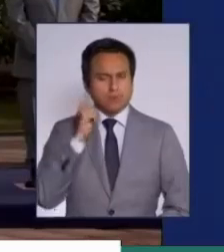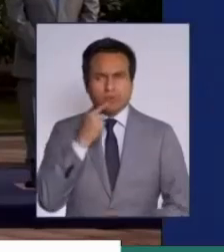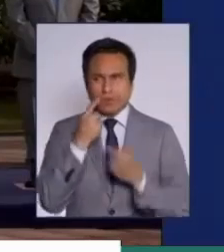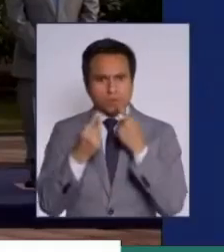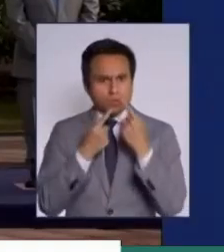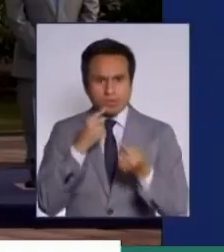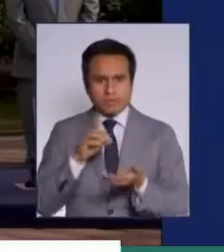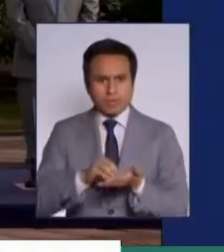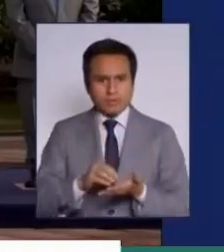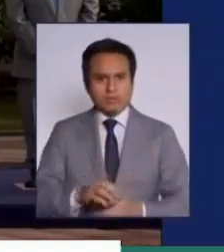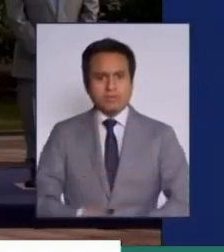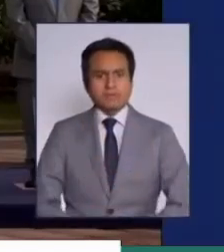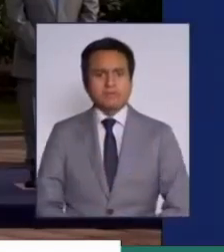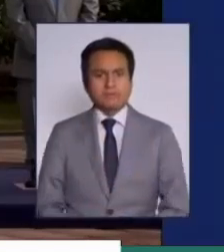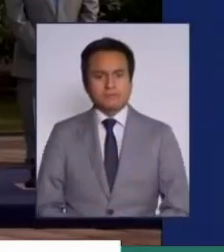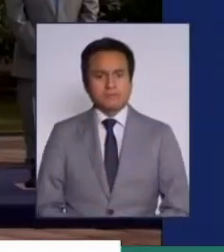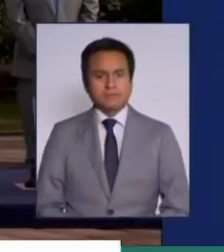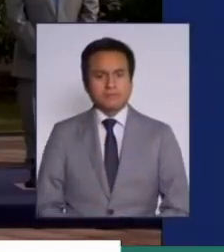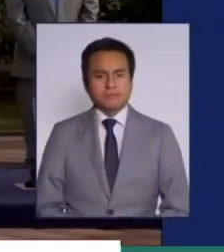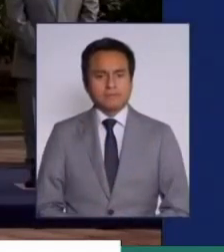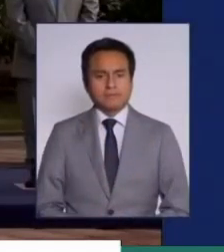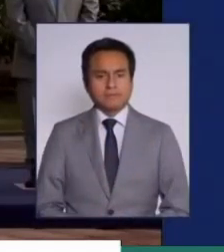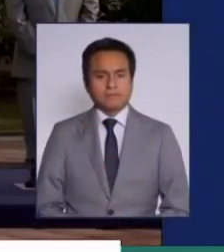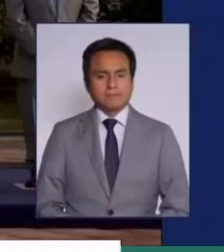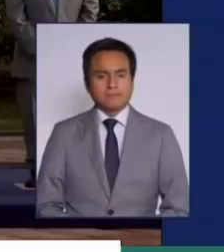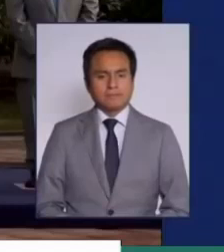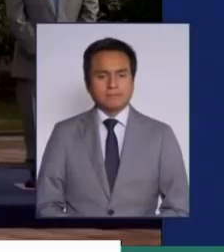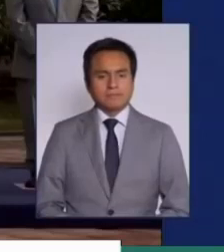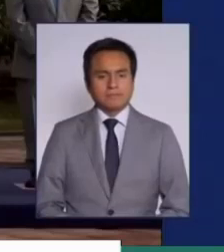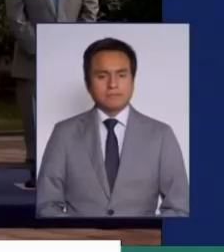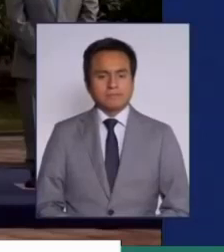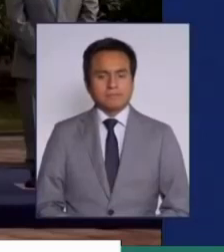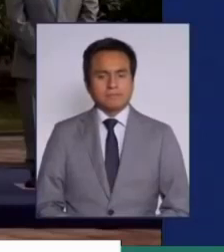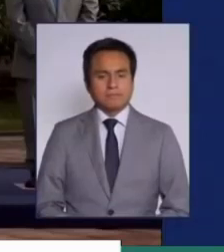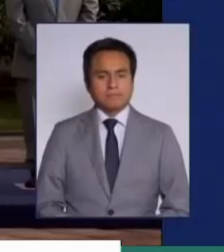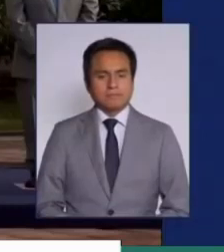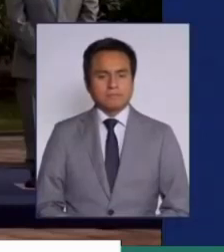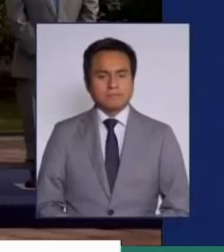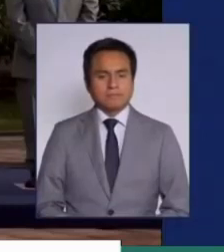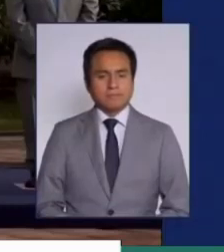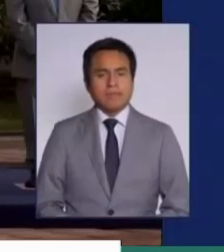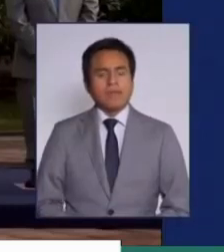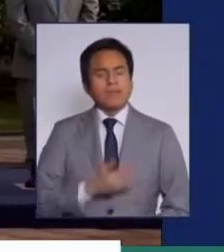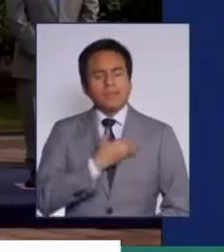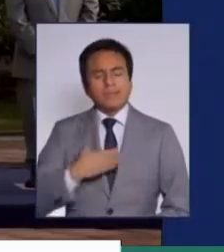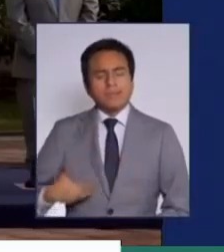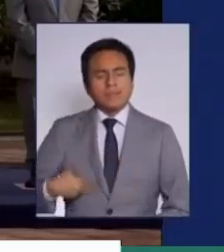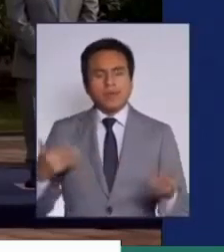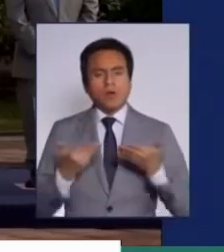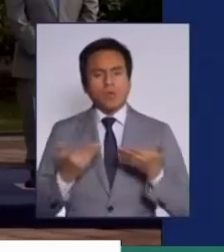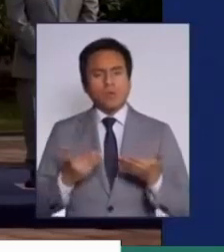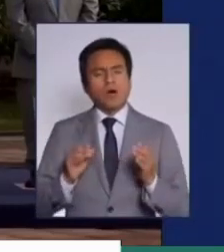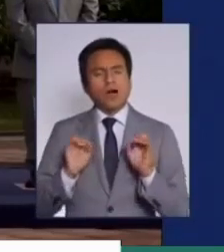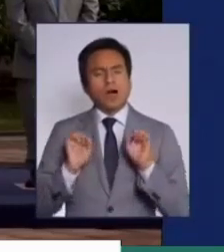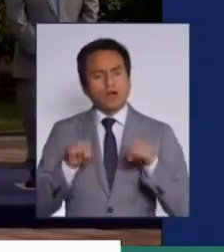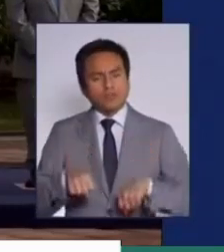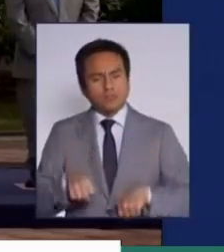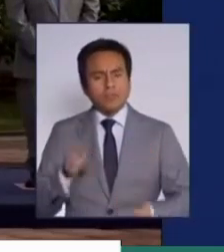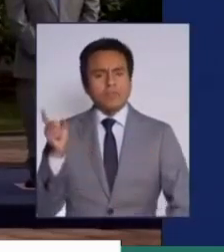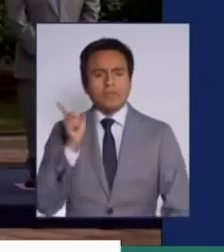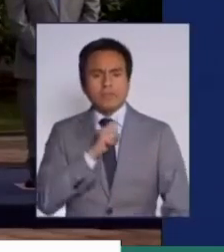qué más quieren si todo lo que nos han llevado, todo lo que nos han robado ya? Claro, bueno, y hay muchos expertos también que han salido al paso de